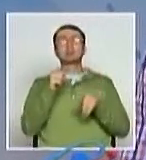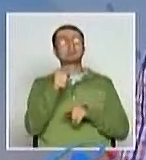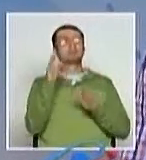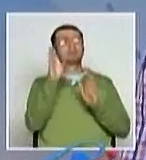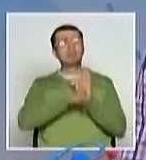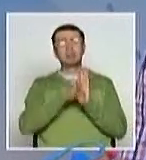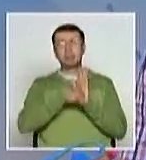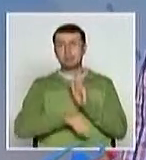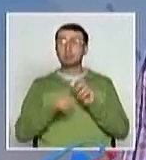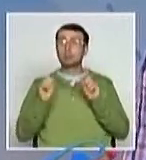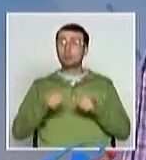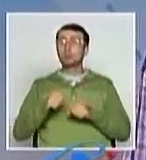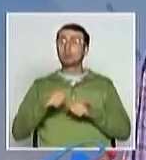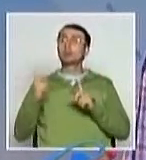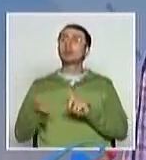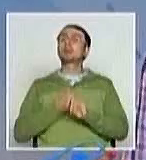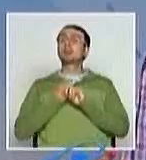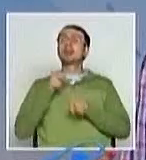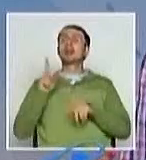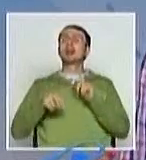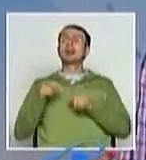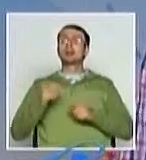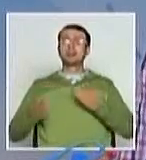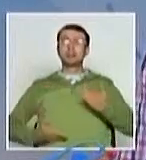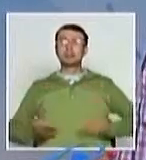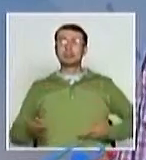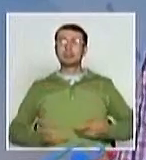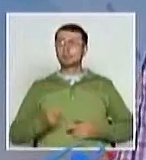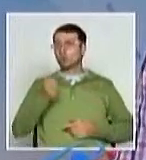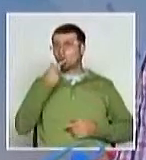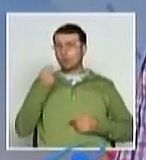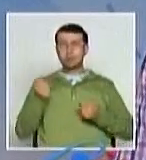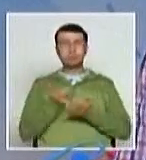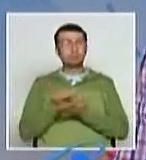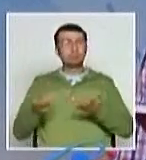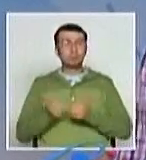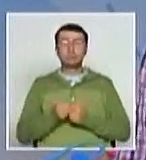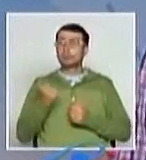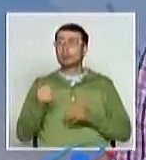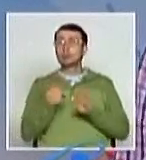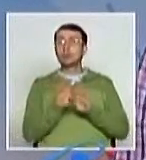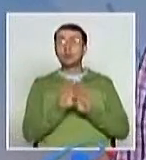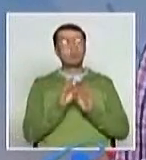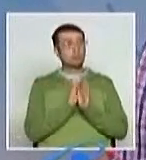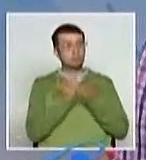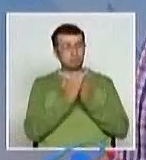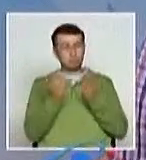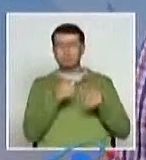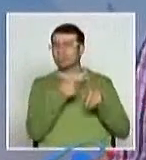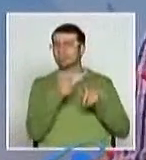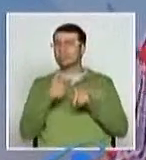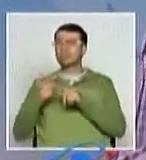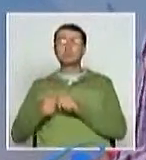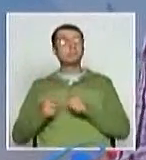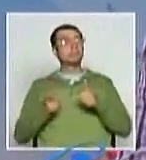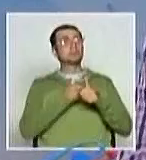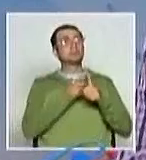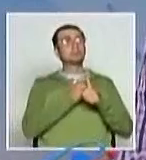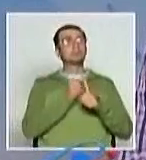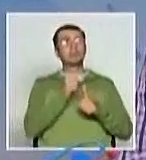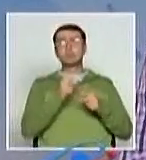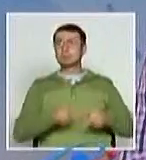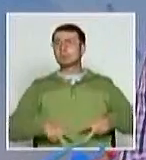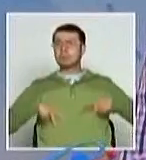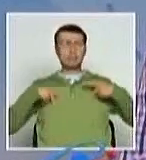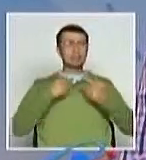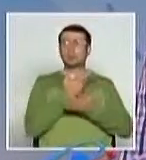pueden buscar en tienda naturistas en algunas droguerías Y estos libros es como un seriado el primero de ellos se llama la vida y sus